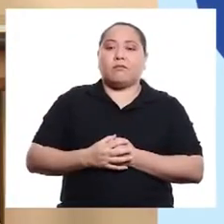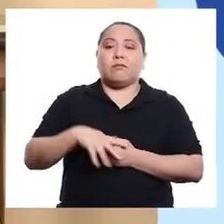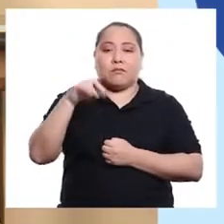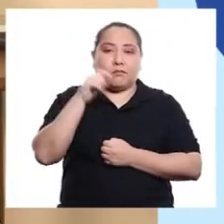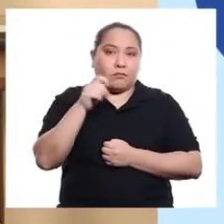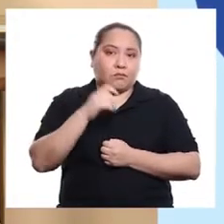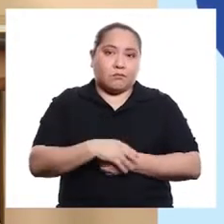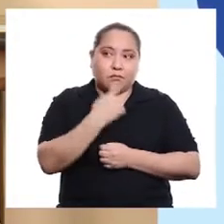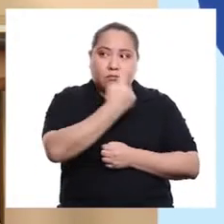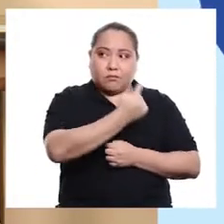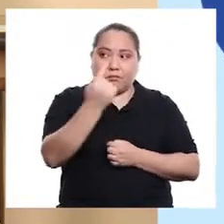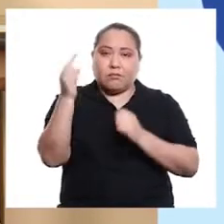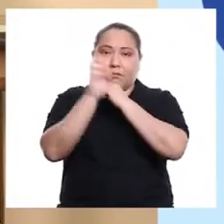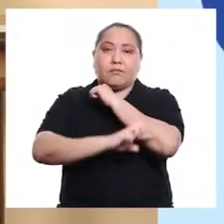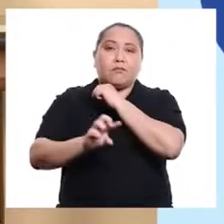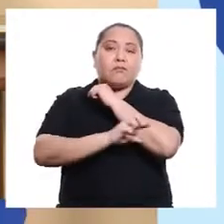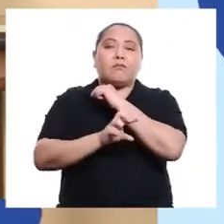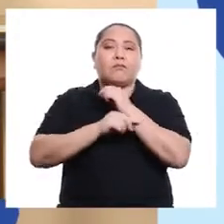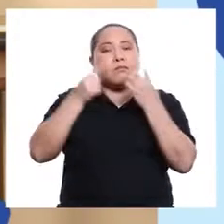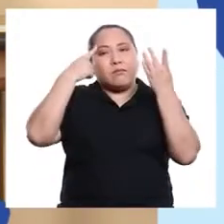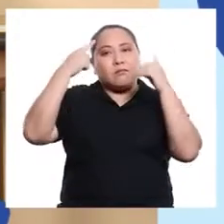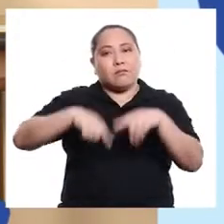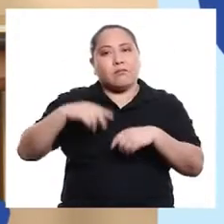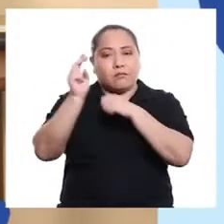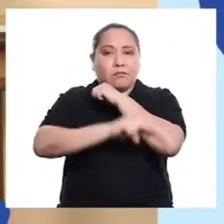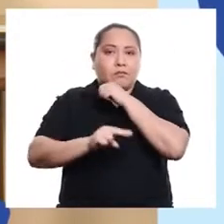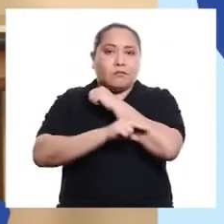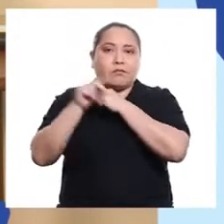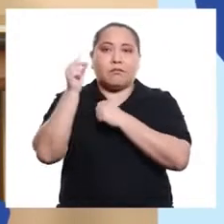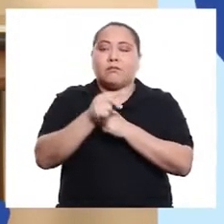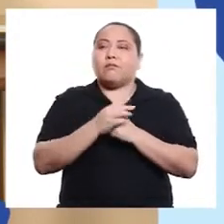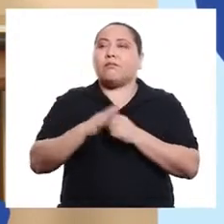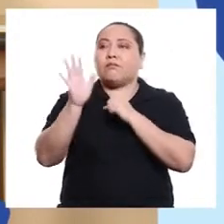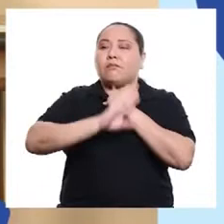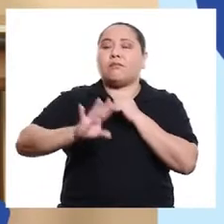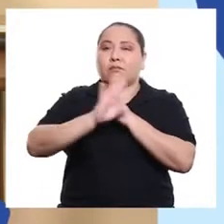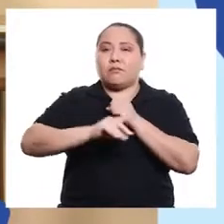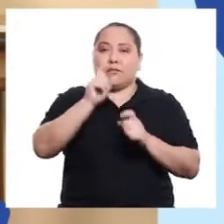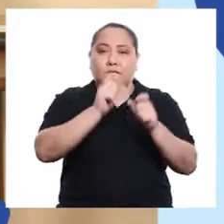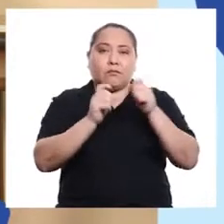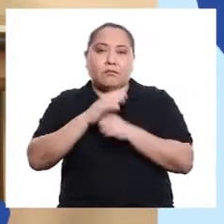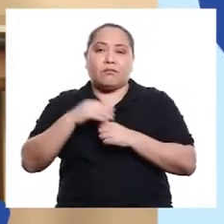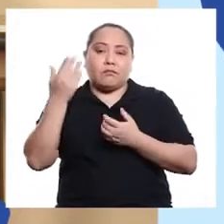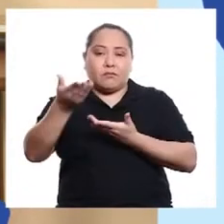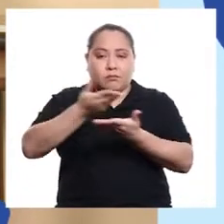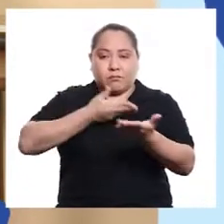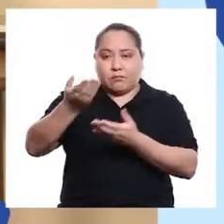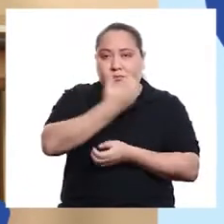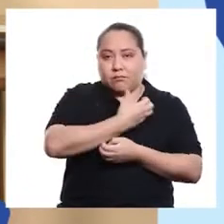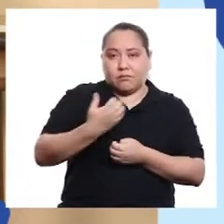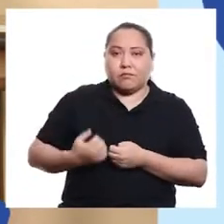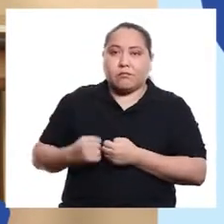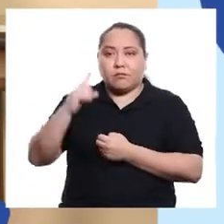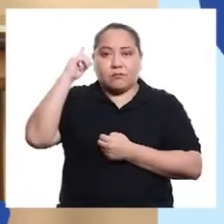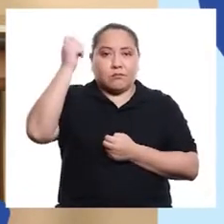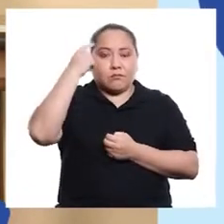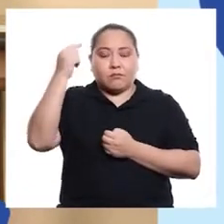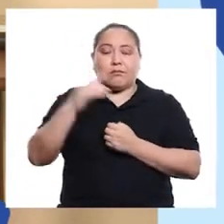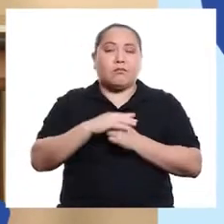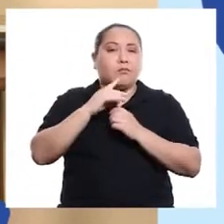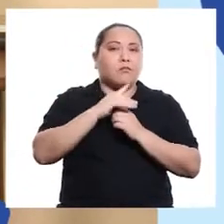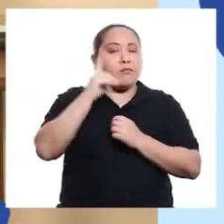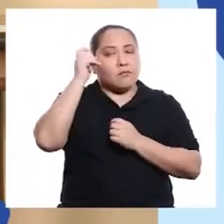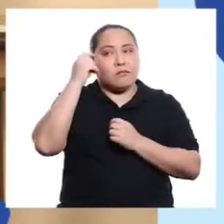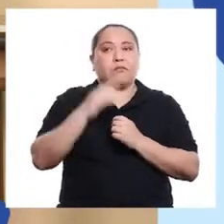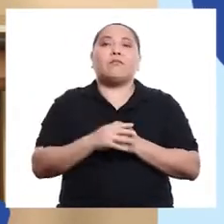para ello, se requiere en cada país un acuerdo nacional por la seguridad ciudadana entre gobierno, partidos políticos